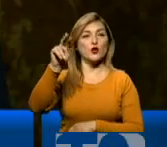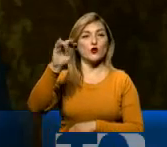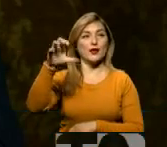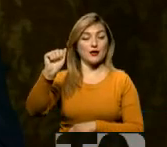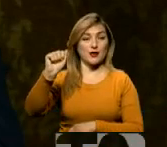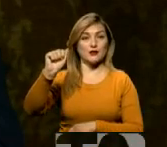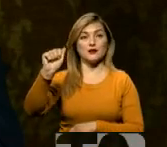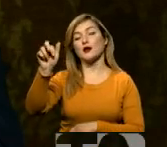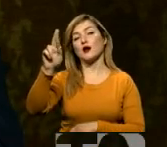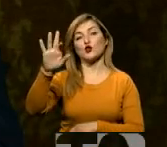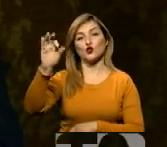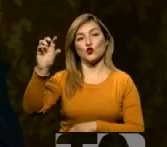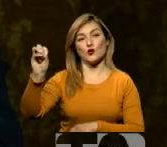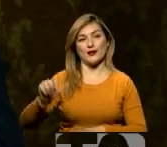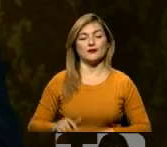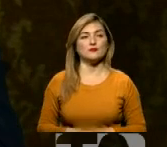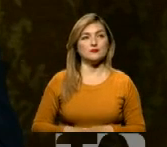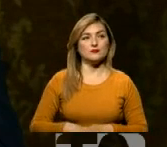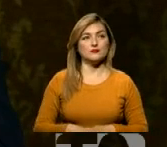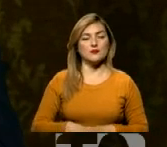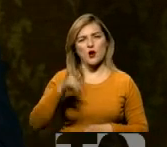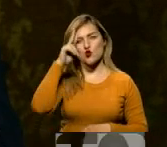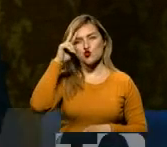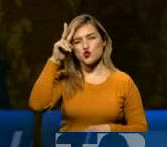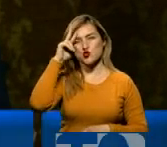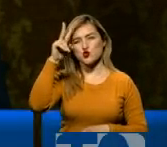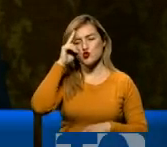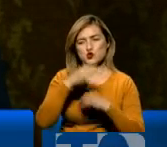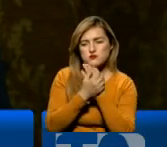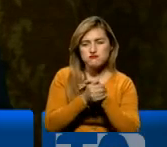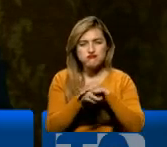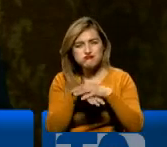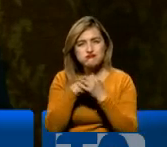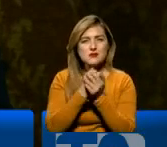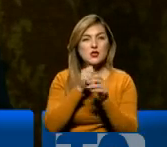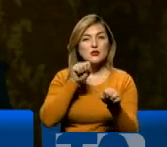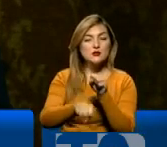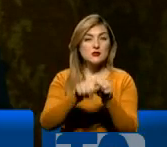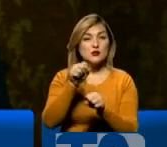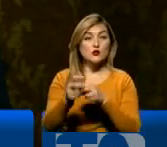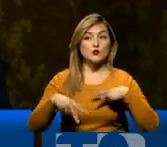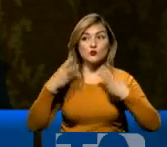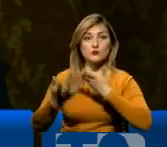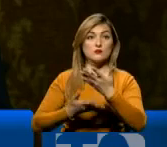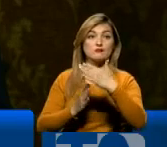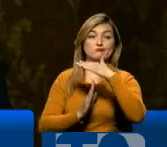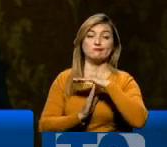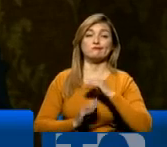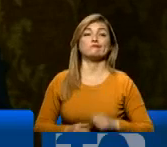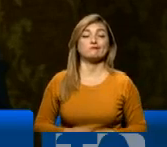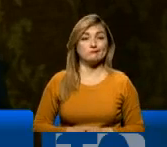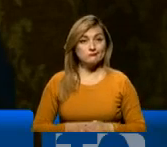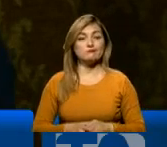La viveza criolla que alienta conductas antiéticas e individualistas daña la convivencia armónica de